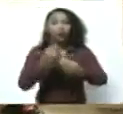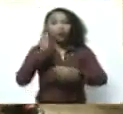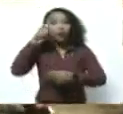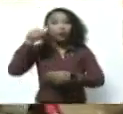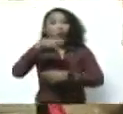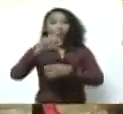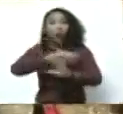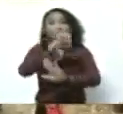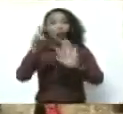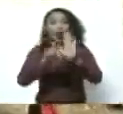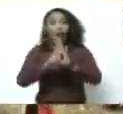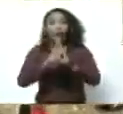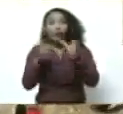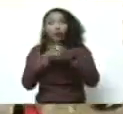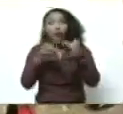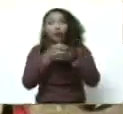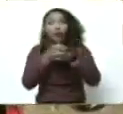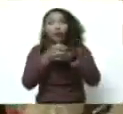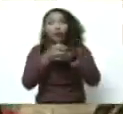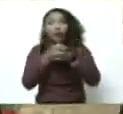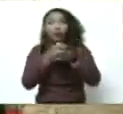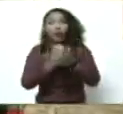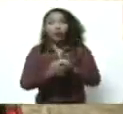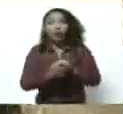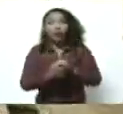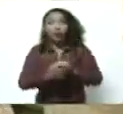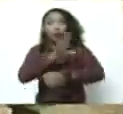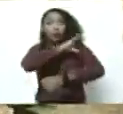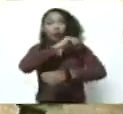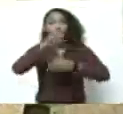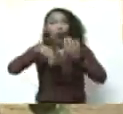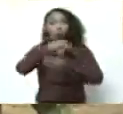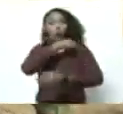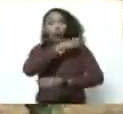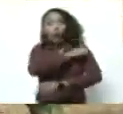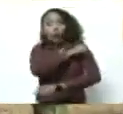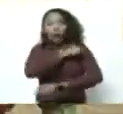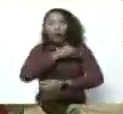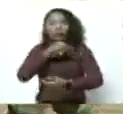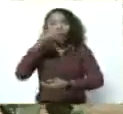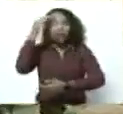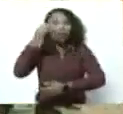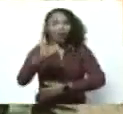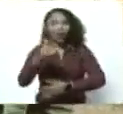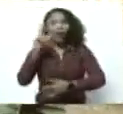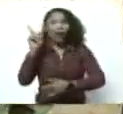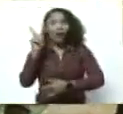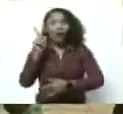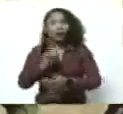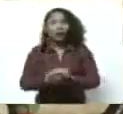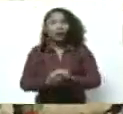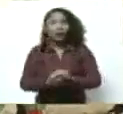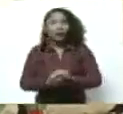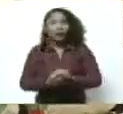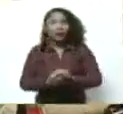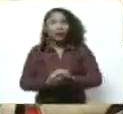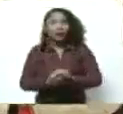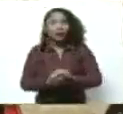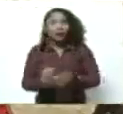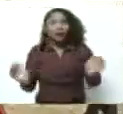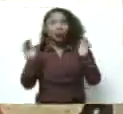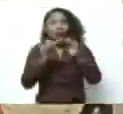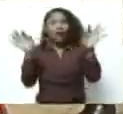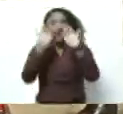brigada Alfredo Alejandro García Parra, director del Hospital Militar Dr. Vicente Salia Sanoja.